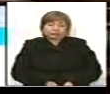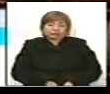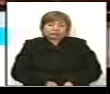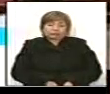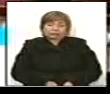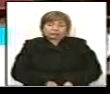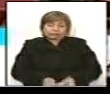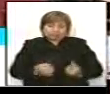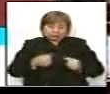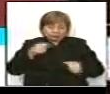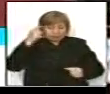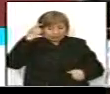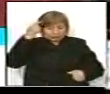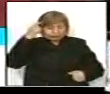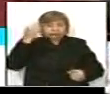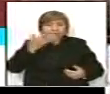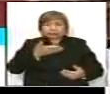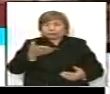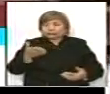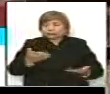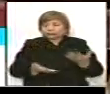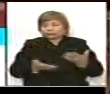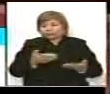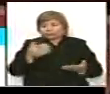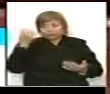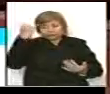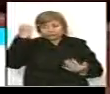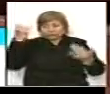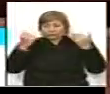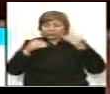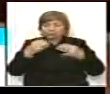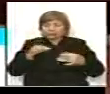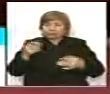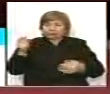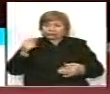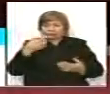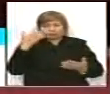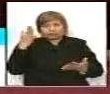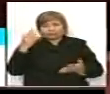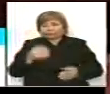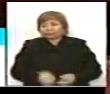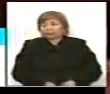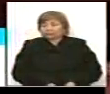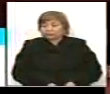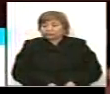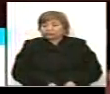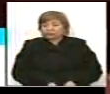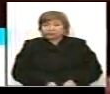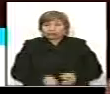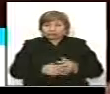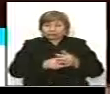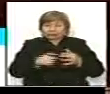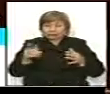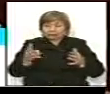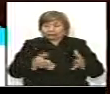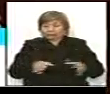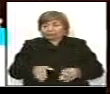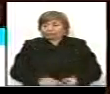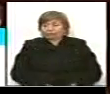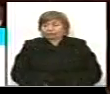traten de pensar en algo. Yo sé que hay algunas ideas que siempre vienen. Escaparme de esto.